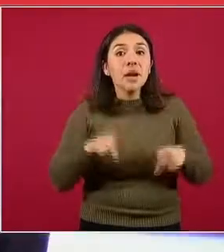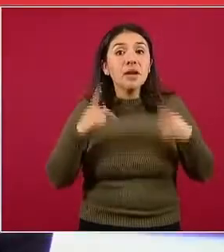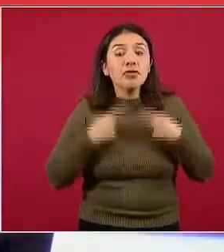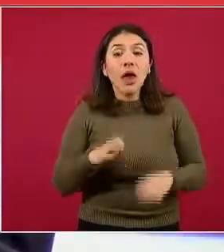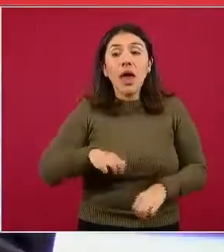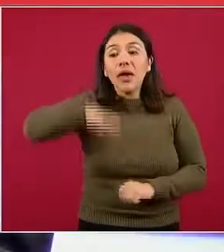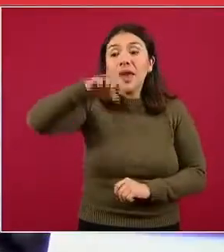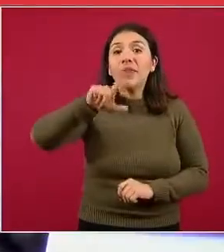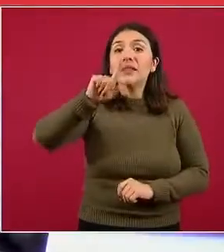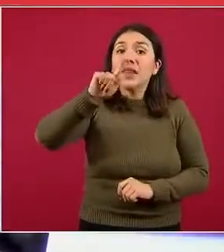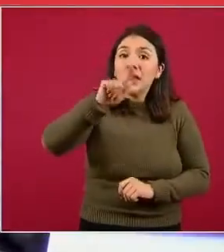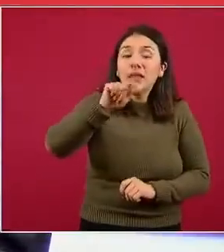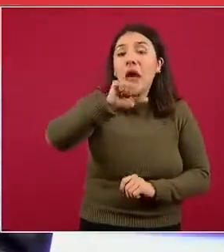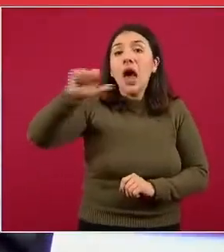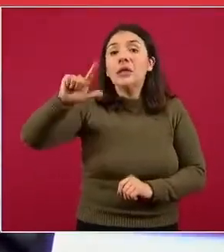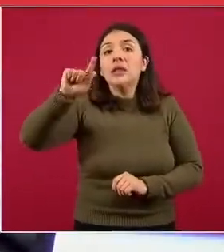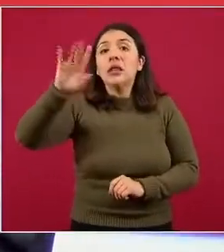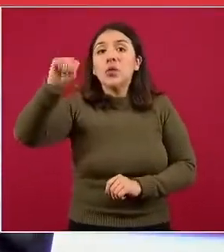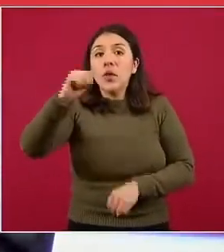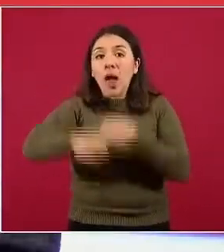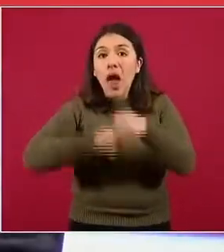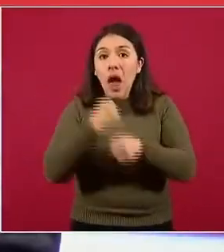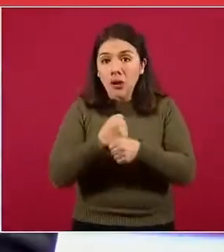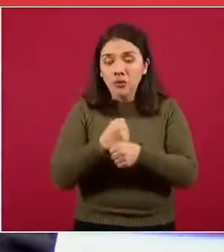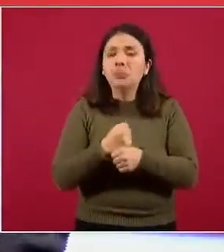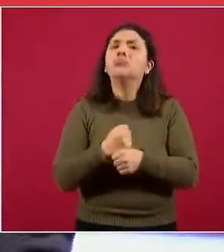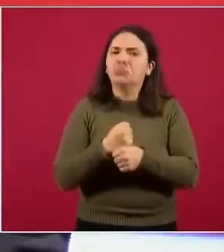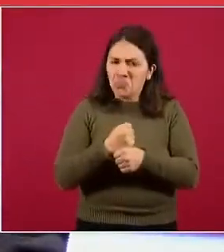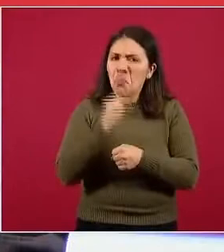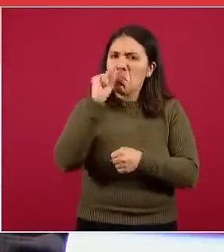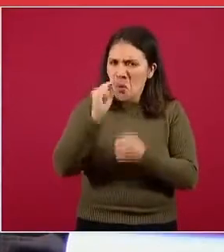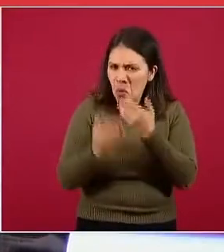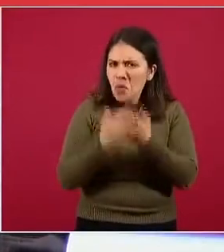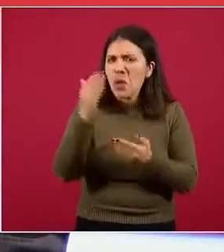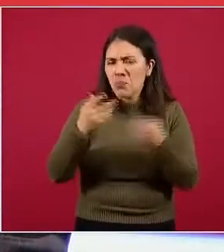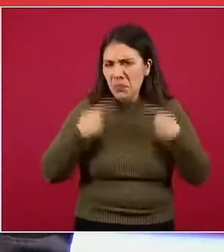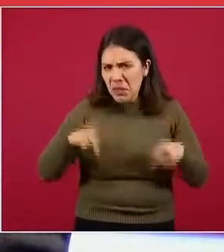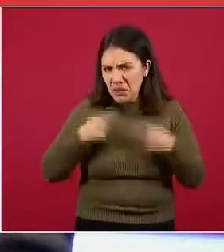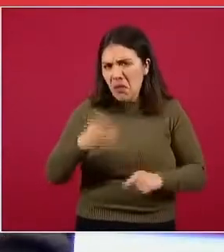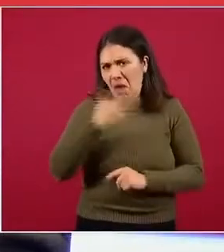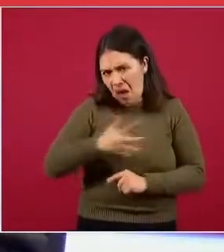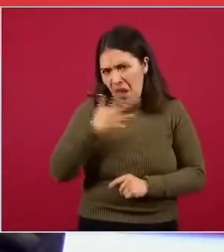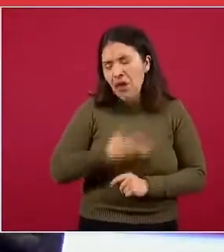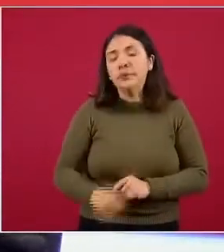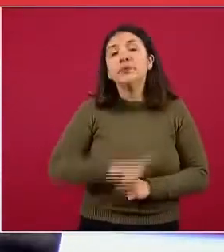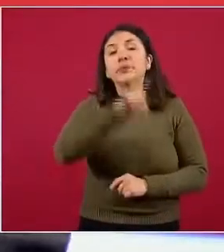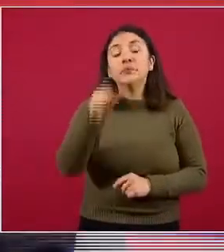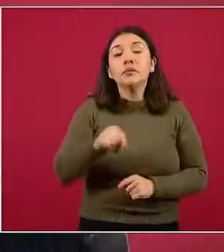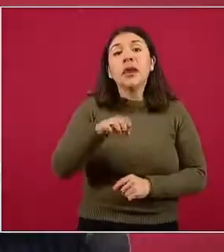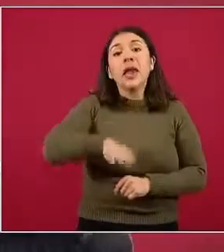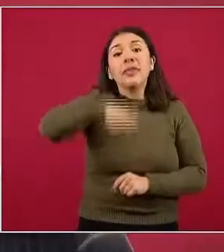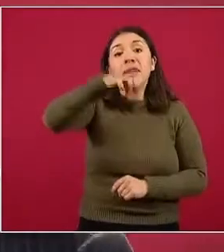de 70 a 79, que son poquitas, pero son un poco más. Y enseguida a las